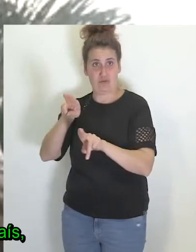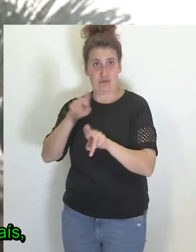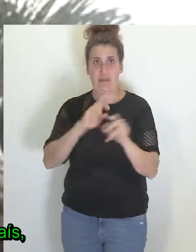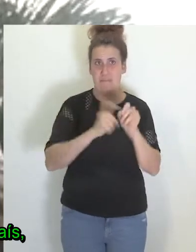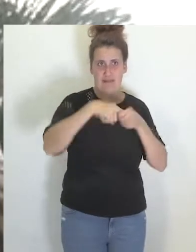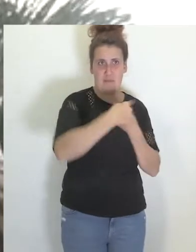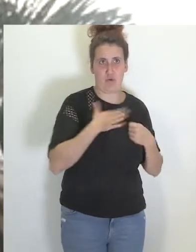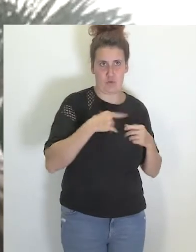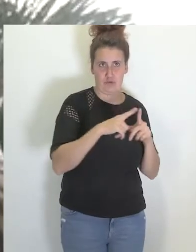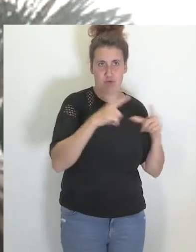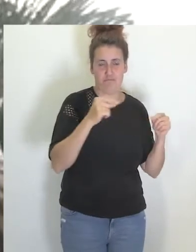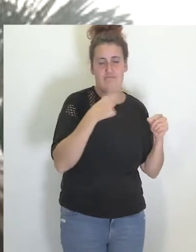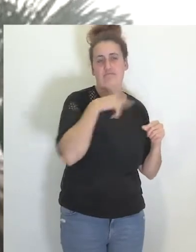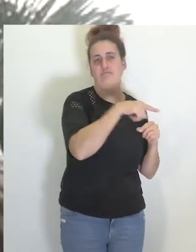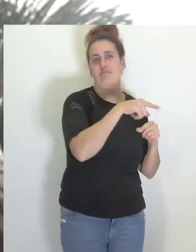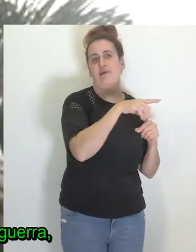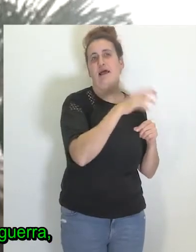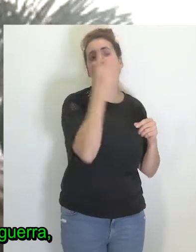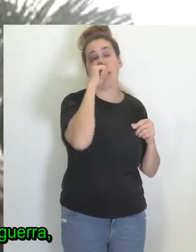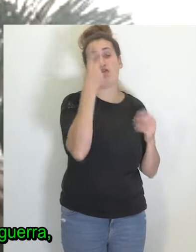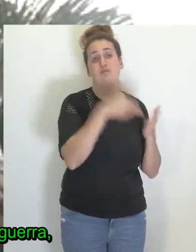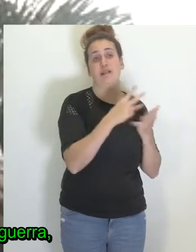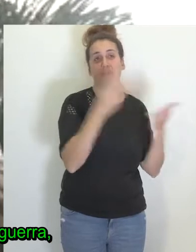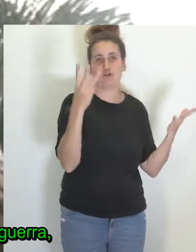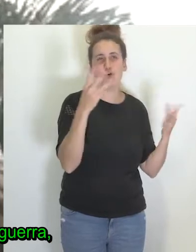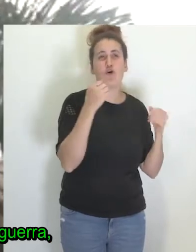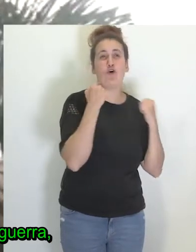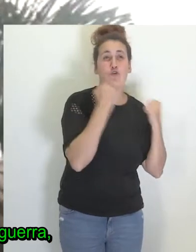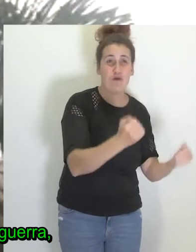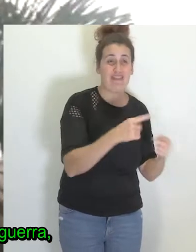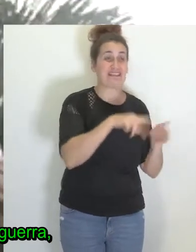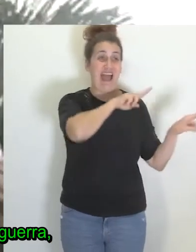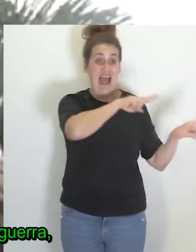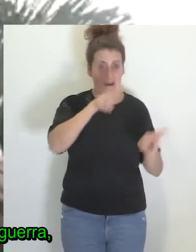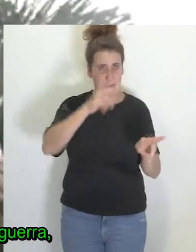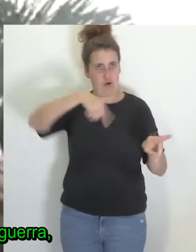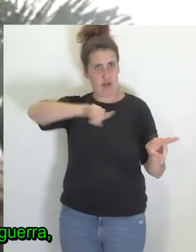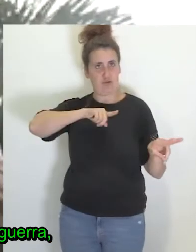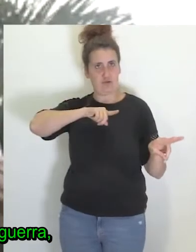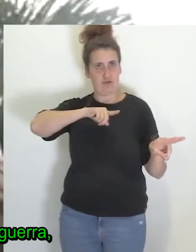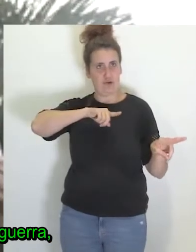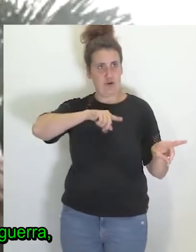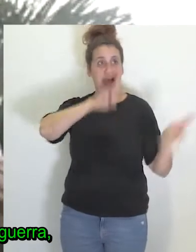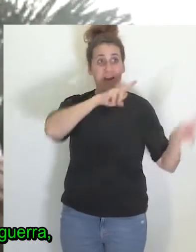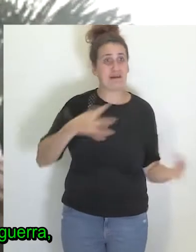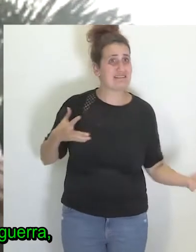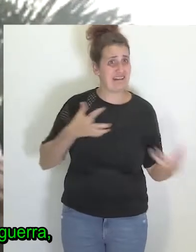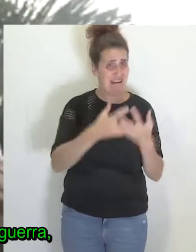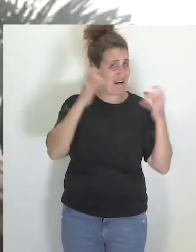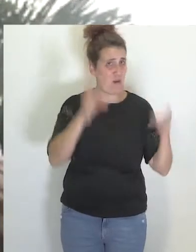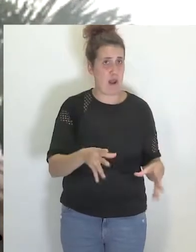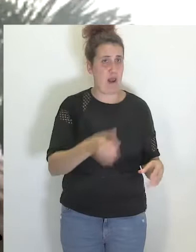en nuestro país en 2018. Fuerzas paraestatales que armaron ellos con armas de